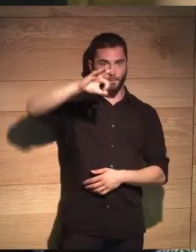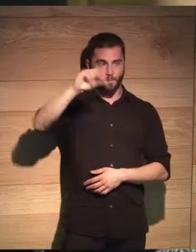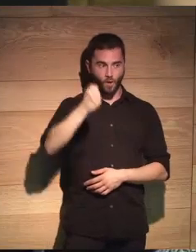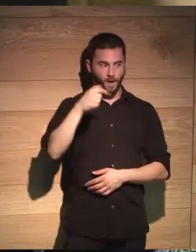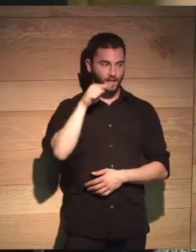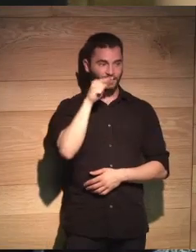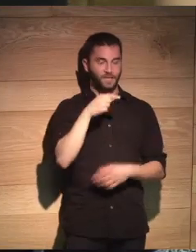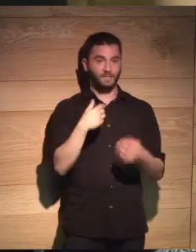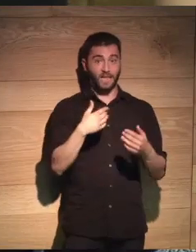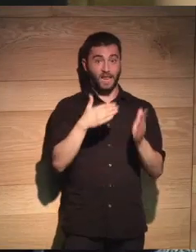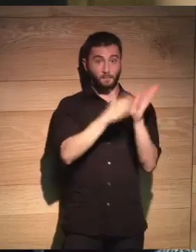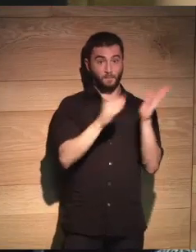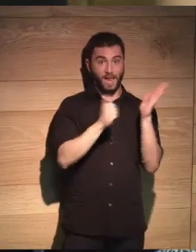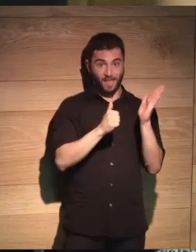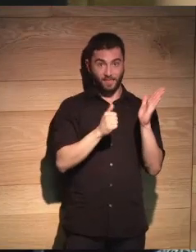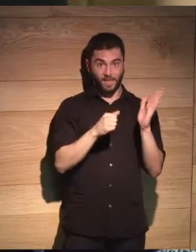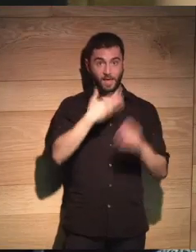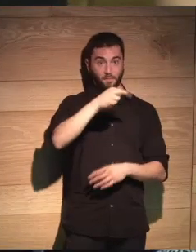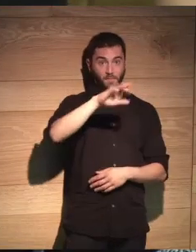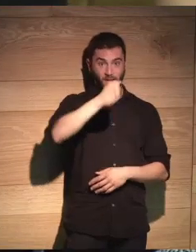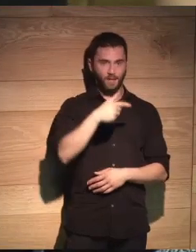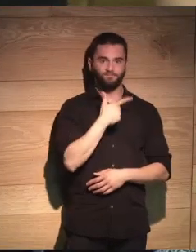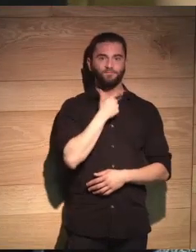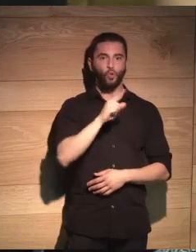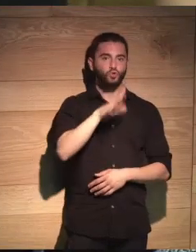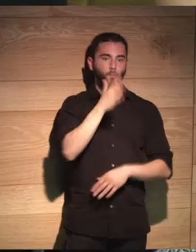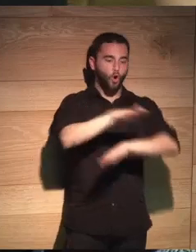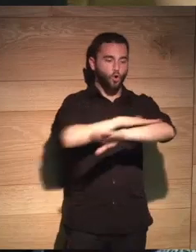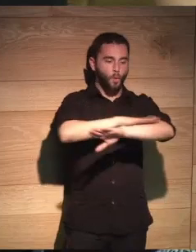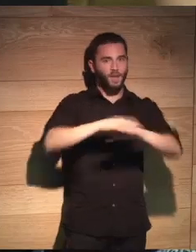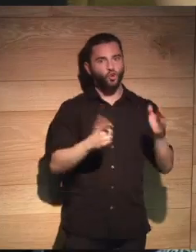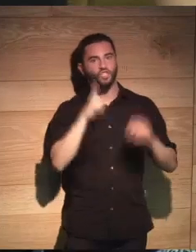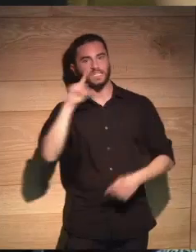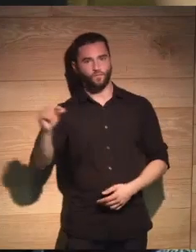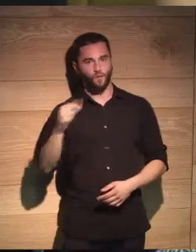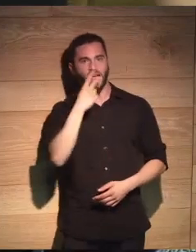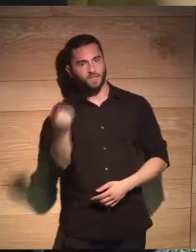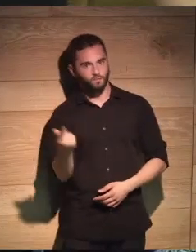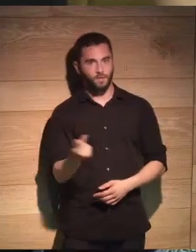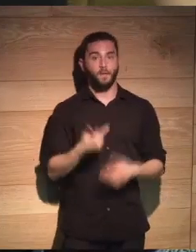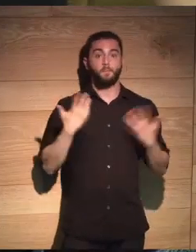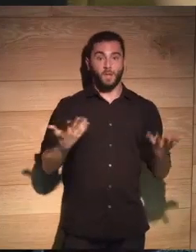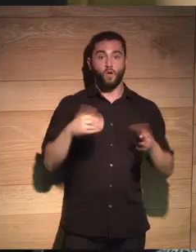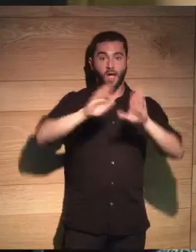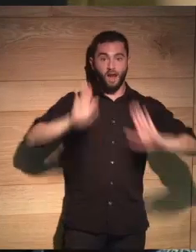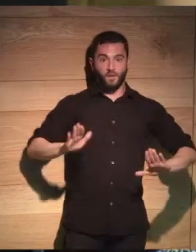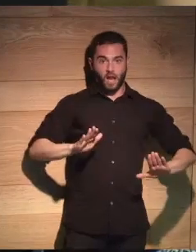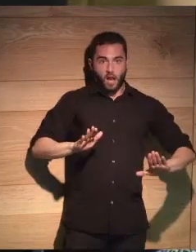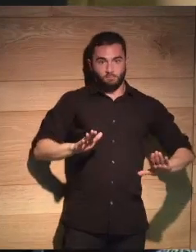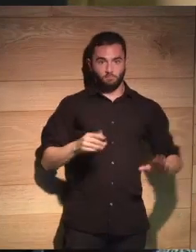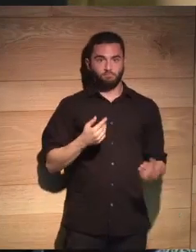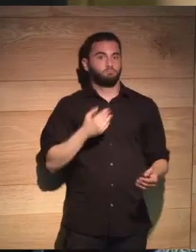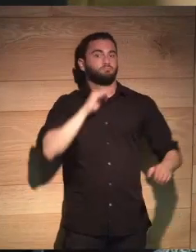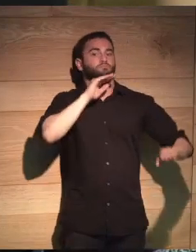gobierno. A Barea no le gustó que el gobierno se fuera, y me parece que medio lo comenta algo así. Pero en fin, lo acata, lo cumple, y él hace